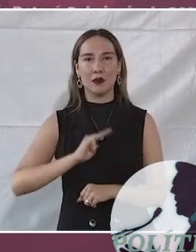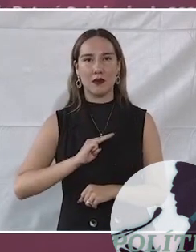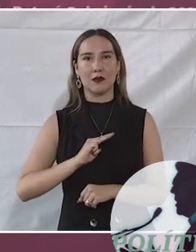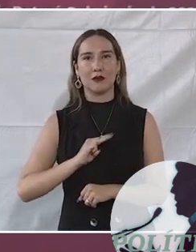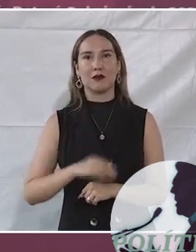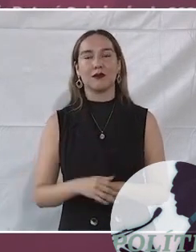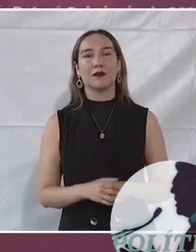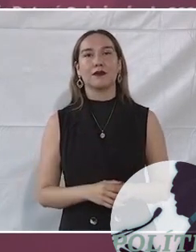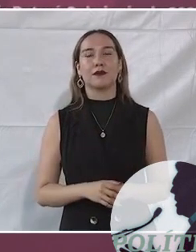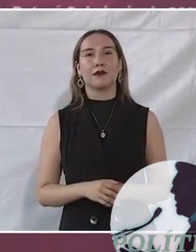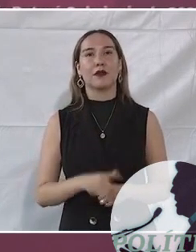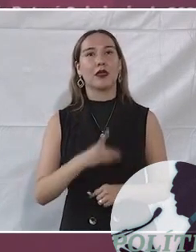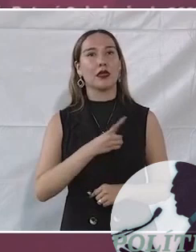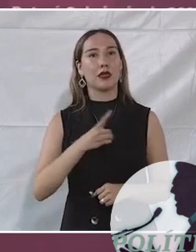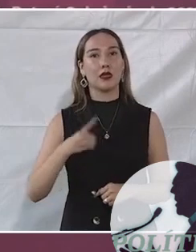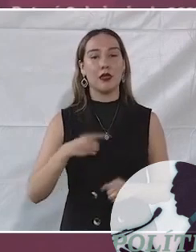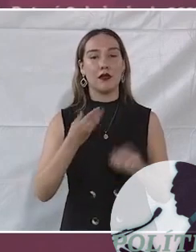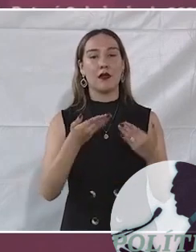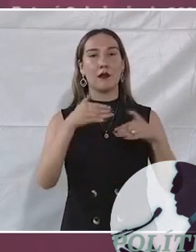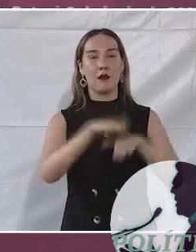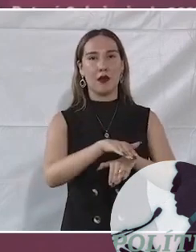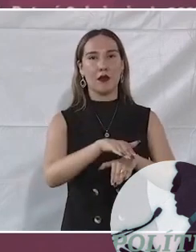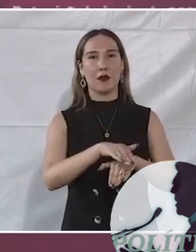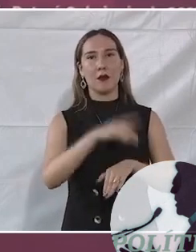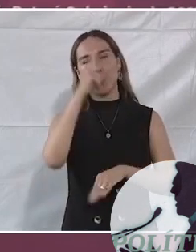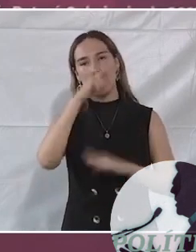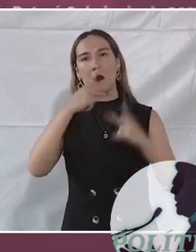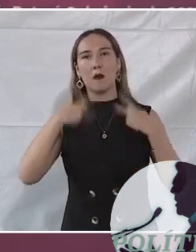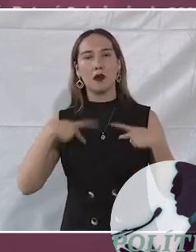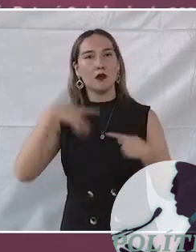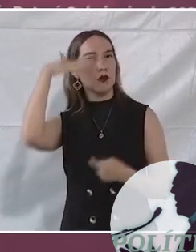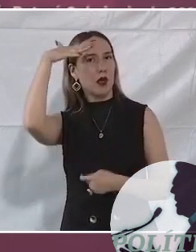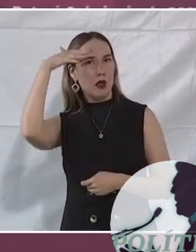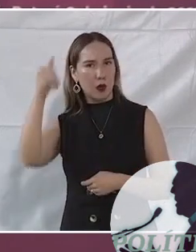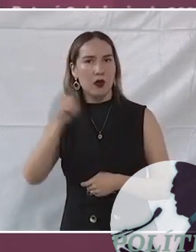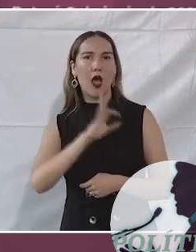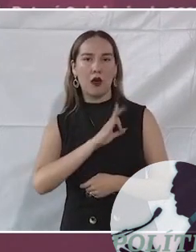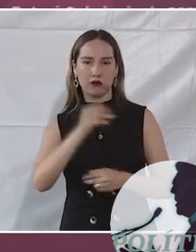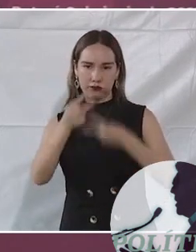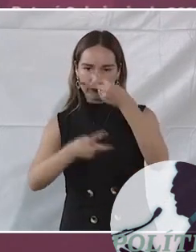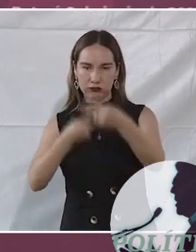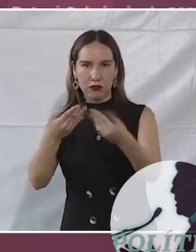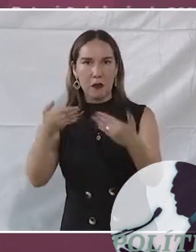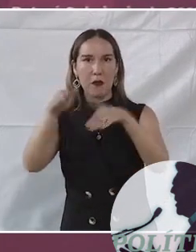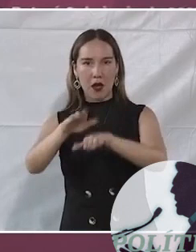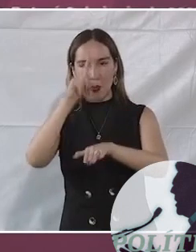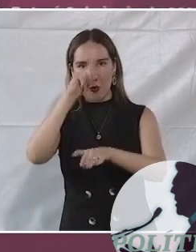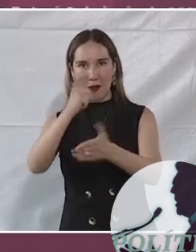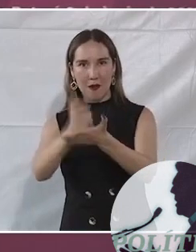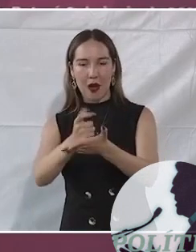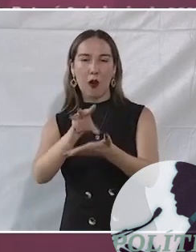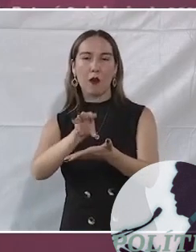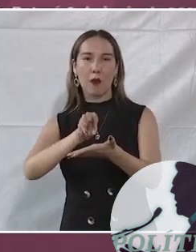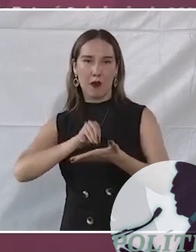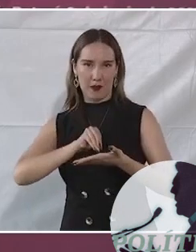Bienestar. Ahí va a ir el adulto mayor con su tarjeta y va a recoger lo de su pensión. Ahí va a ir el de